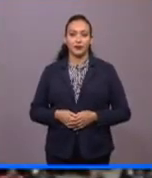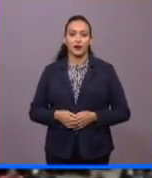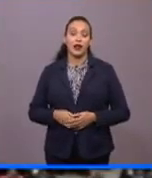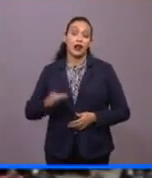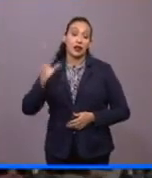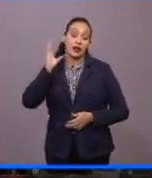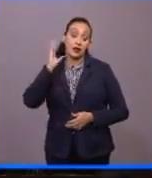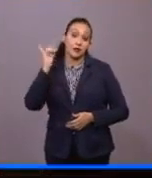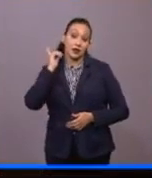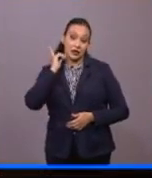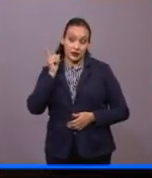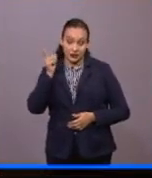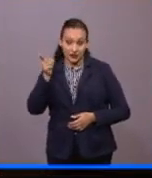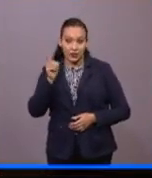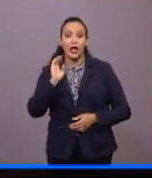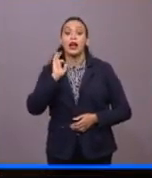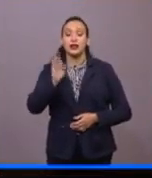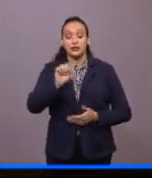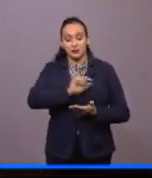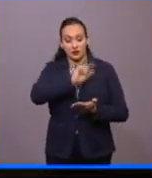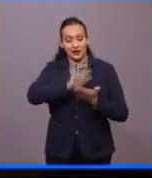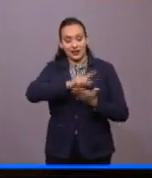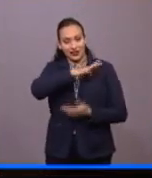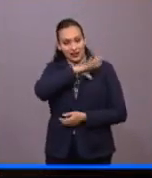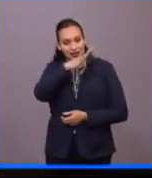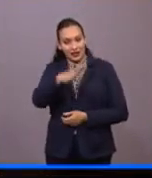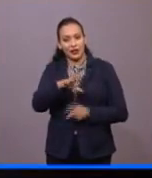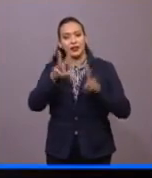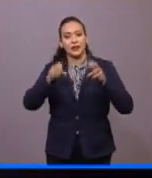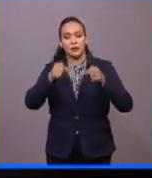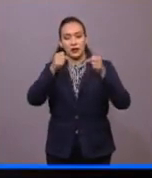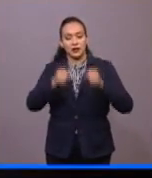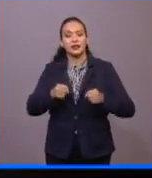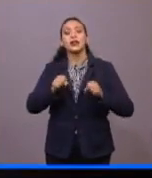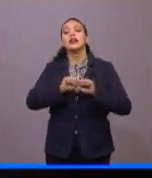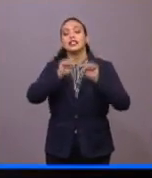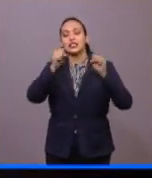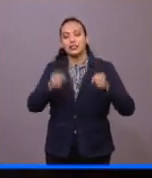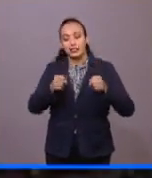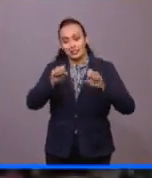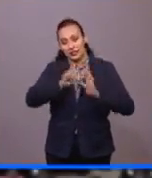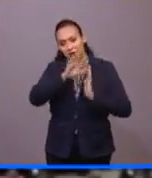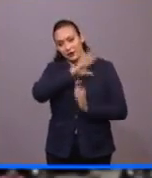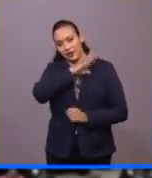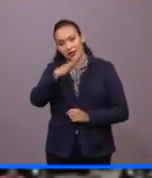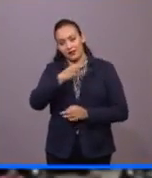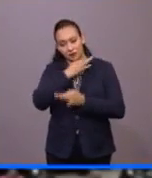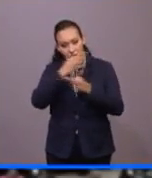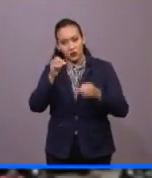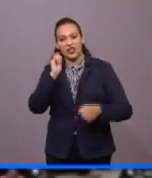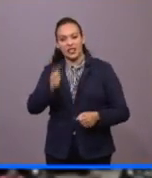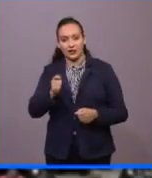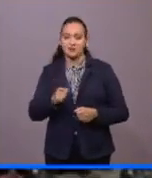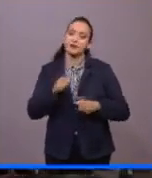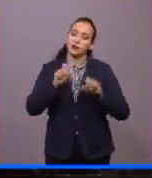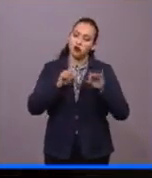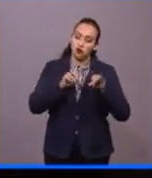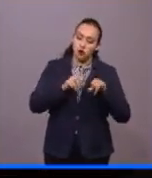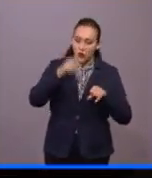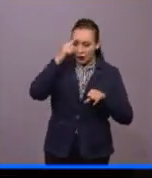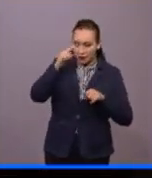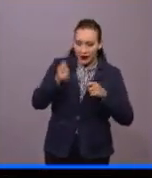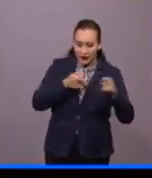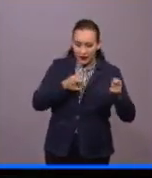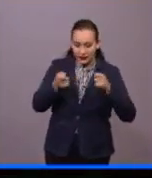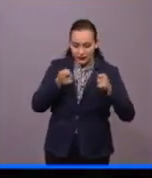La Cámara de Diputados aprobó la Ley General del Sistema de Seguridad Pública, disposición que regula la integración,